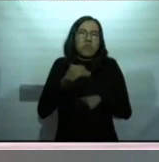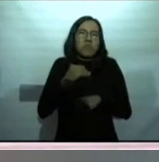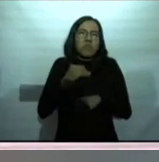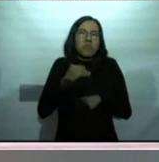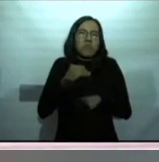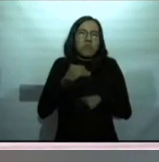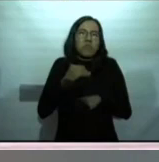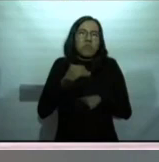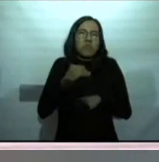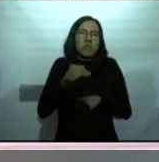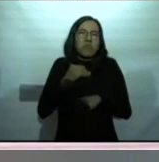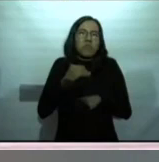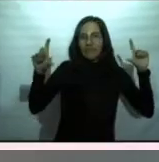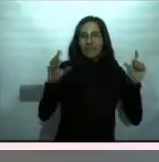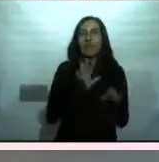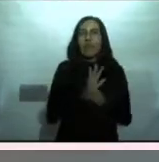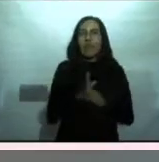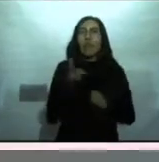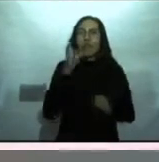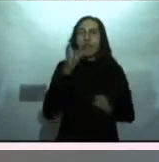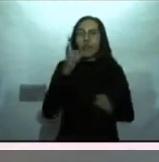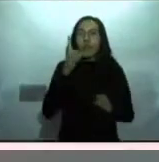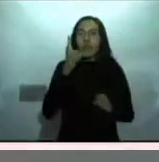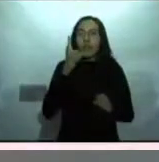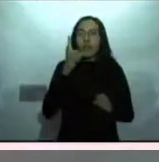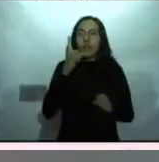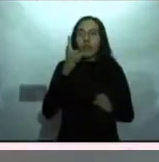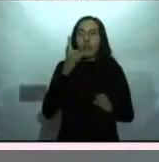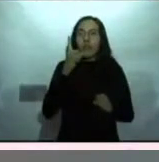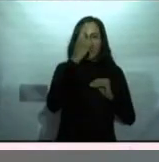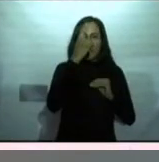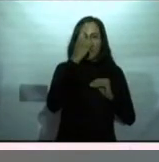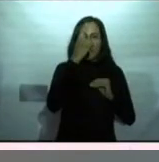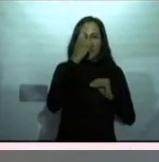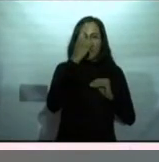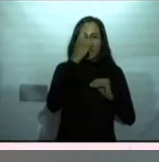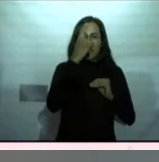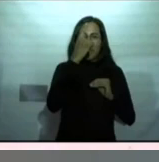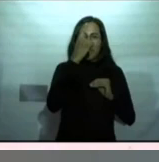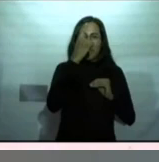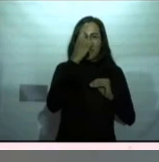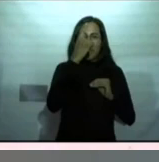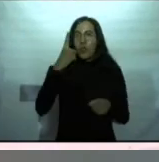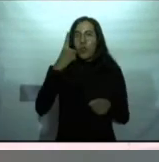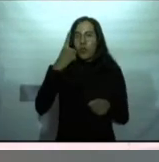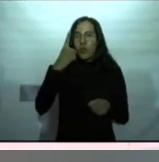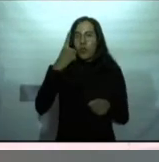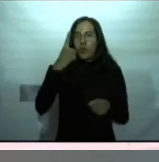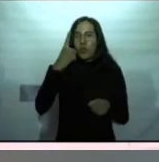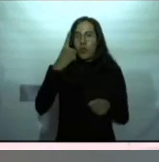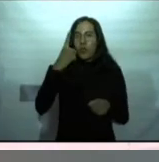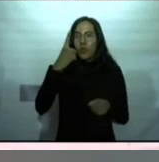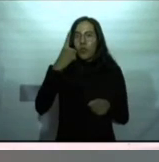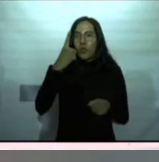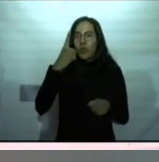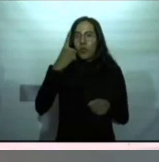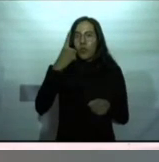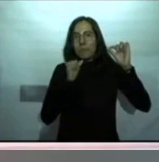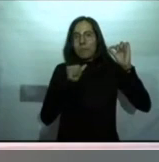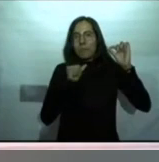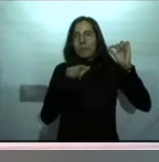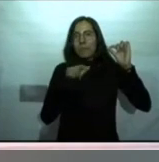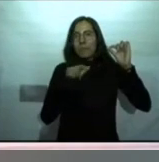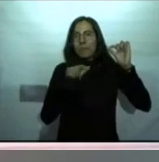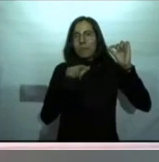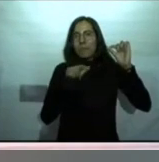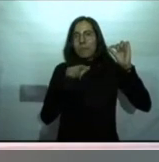antes diga que el aumento al salario mínimo siempre va a estar por encima de la inflación,